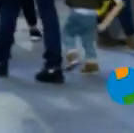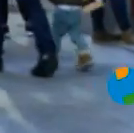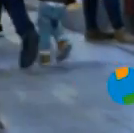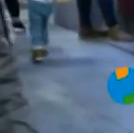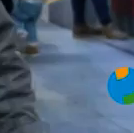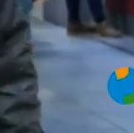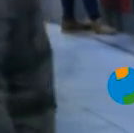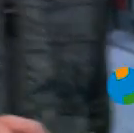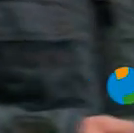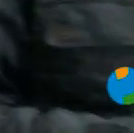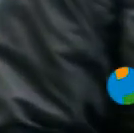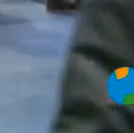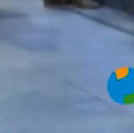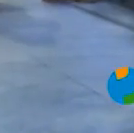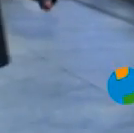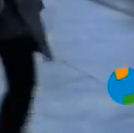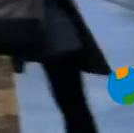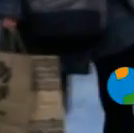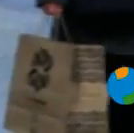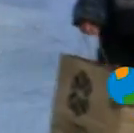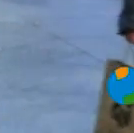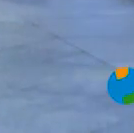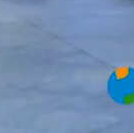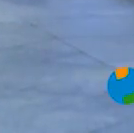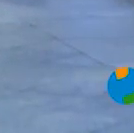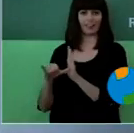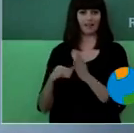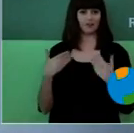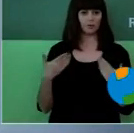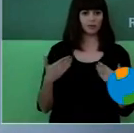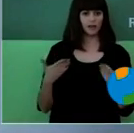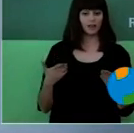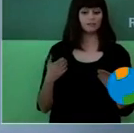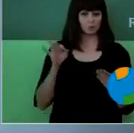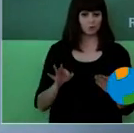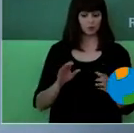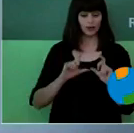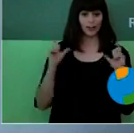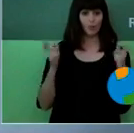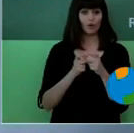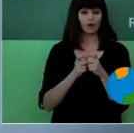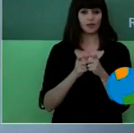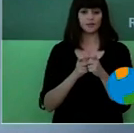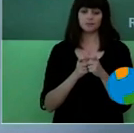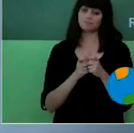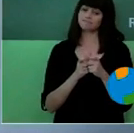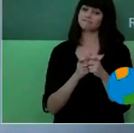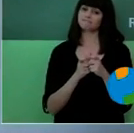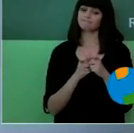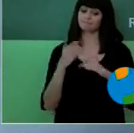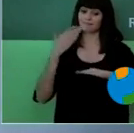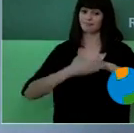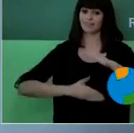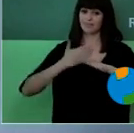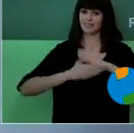hemos relajado con las medidas sobre todo en el ámbito del ocio y familiar en esas reuniones que muchas veces han superado los límites